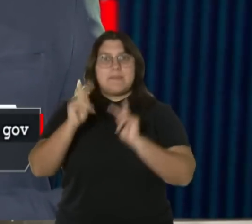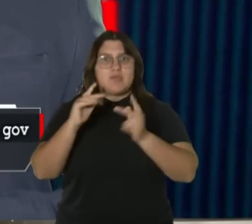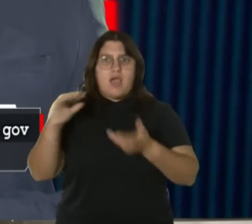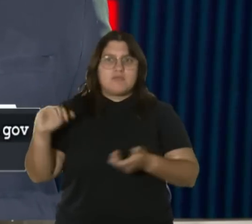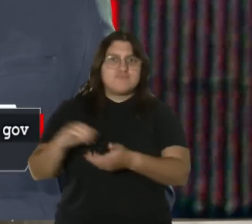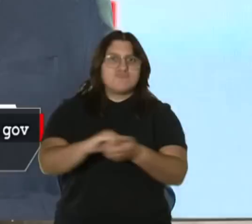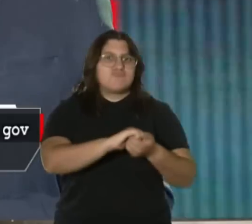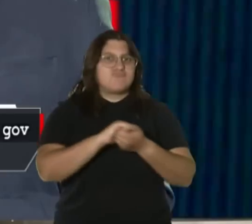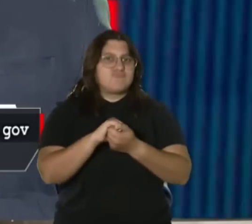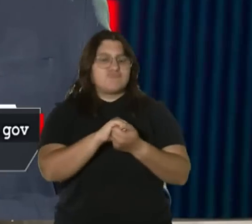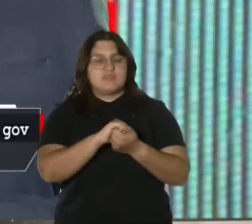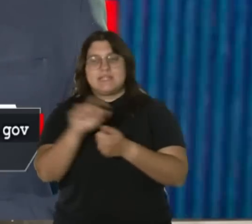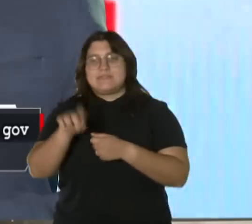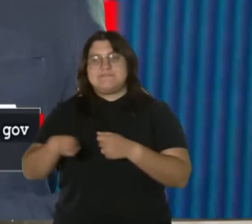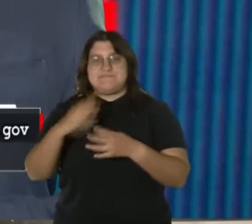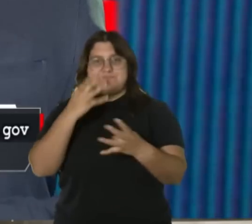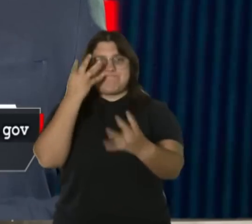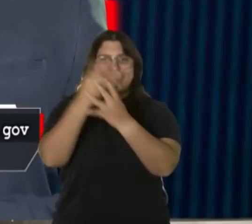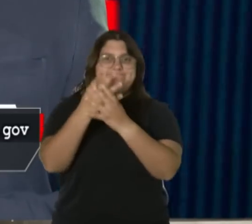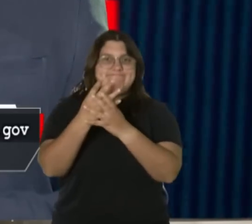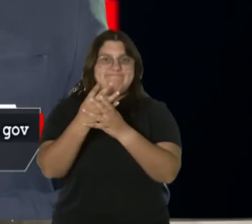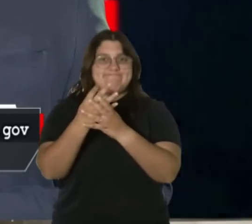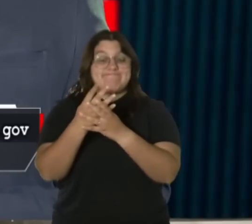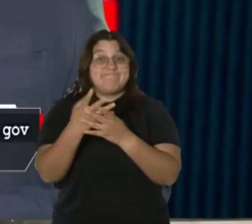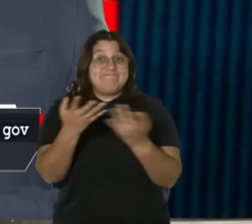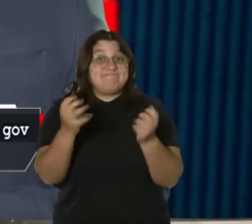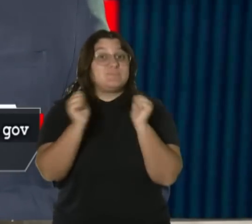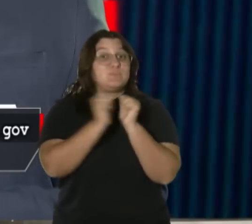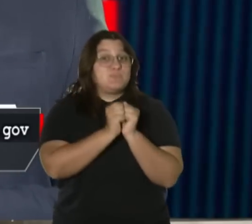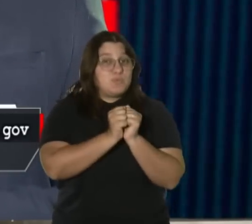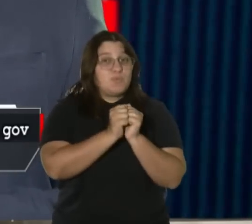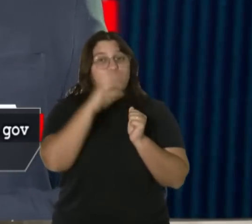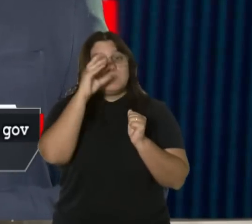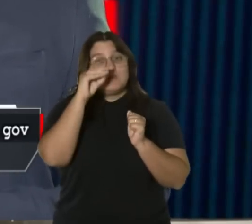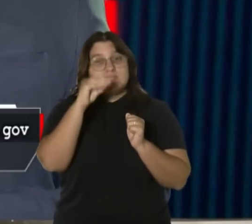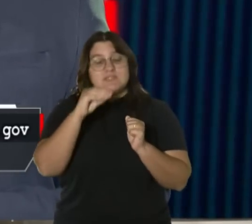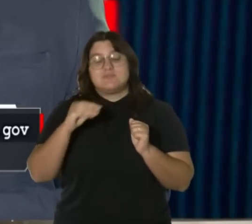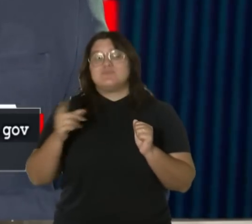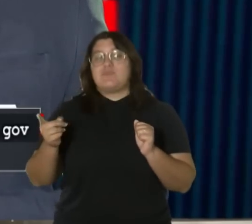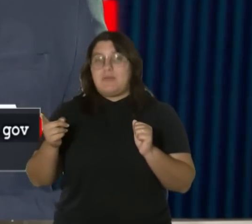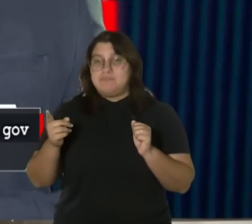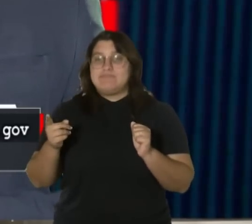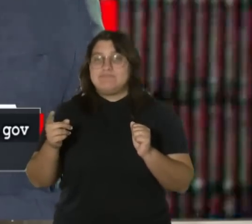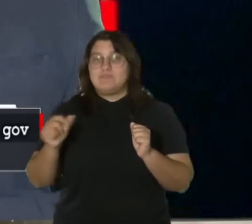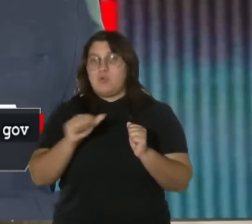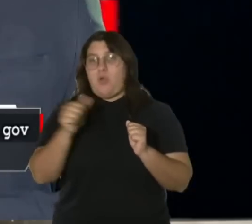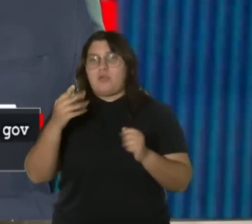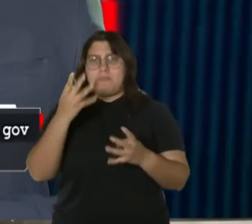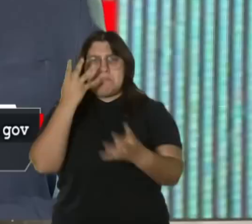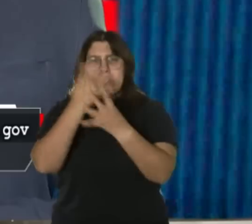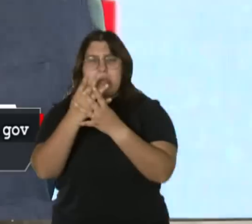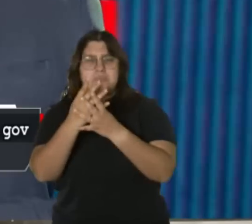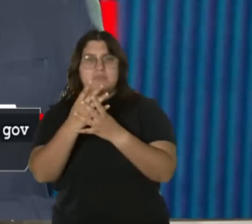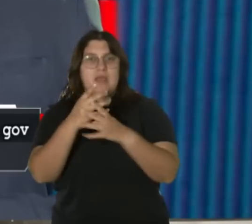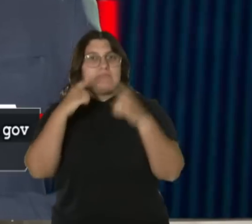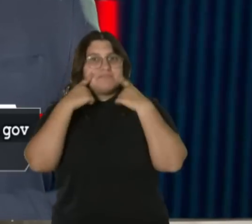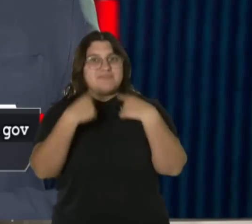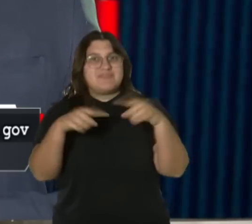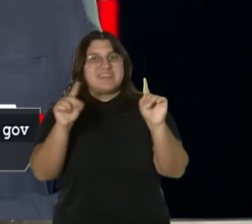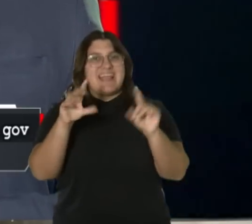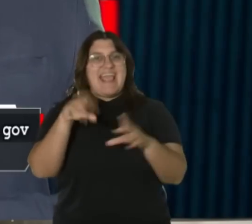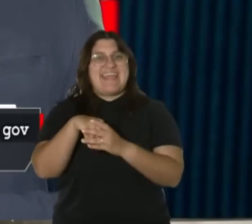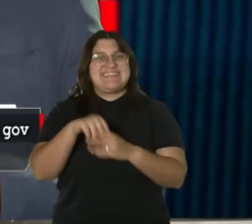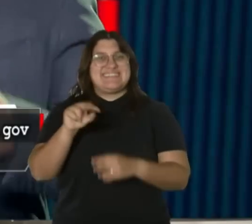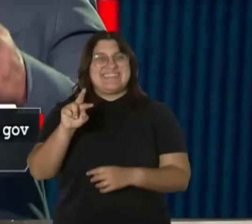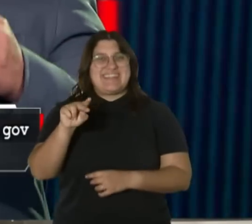que realizaron los muchachos de la unidad de arrestos especiales de corrección juntos con los muchachos de la unidad de arresto y extradiciones de la policía de Puerto Rico logramos el arresto de este en el pueblo de